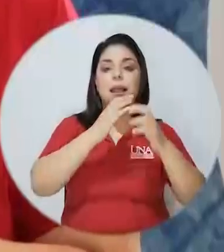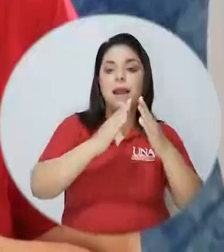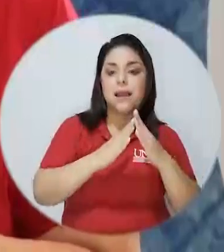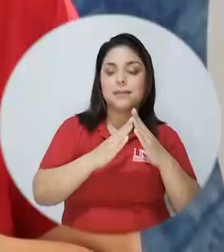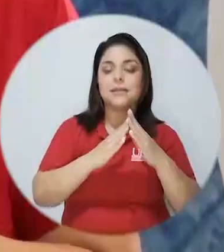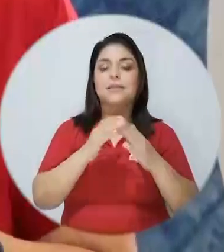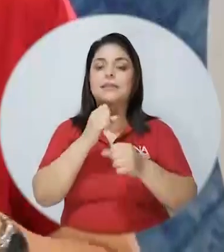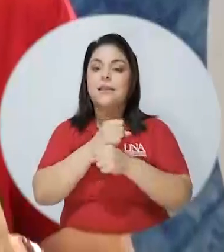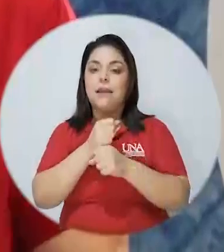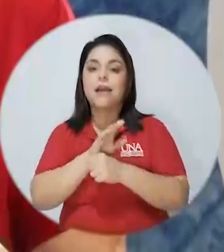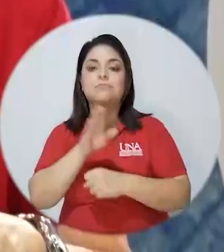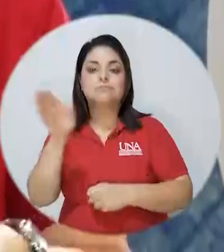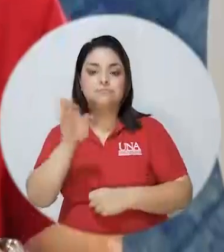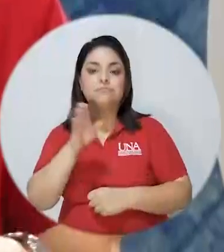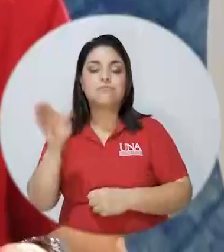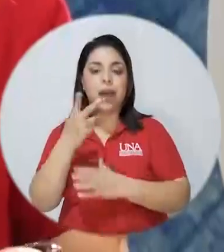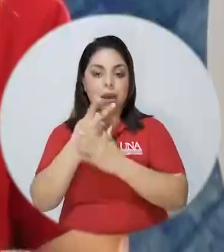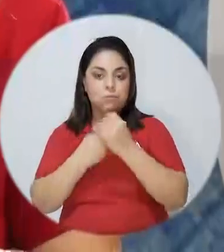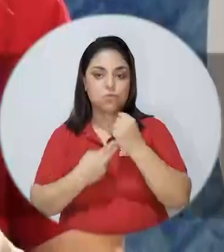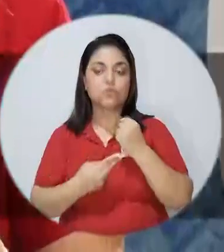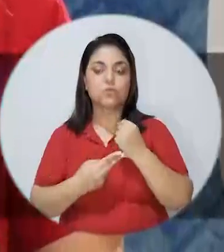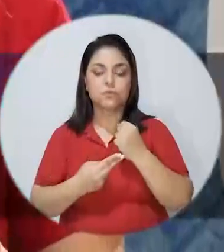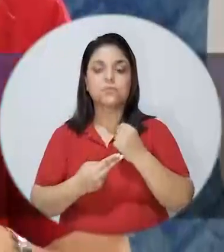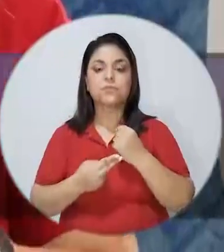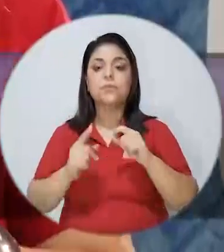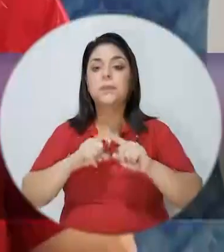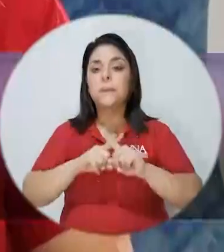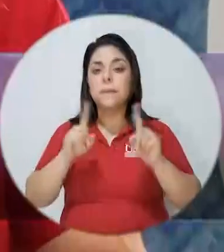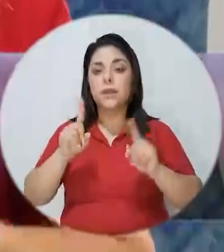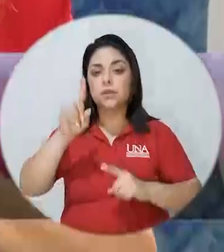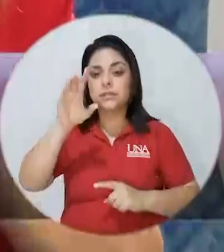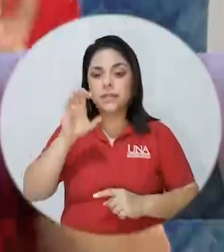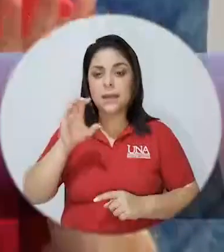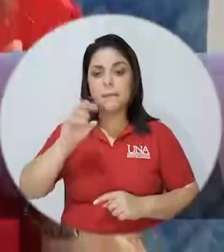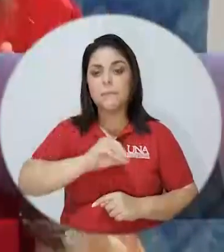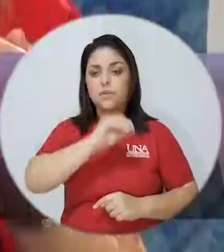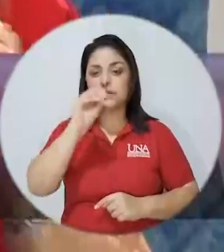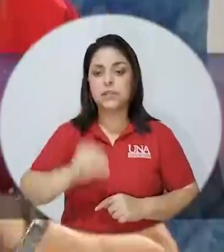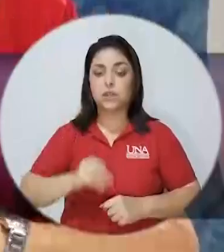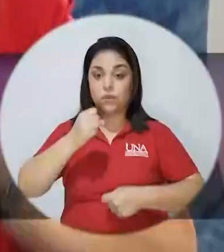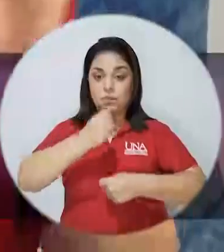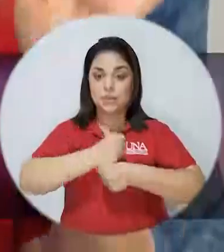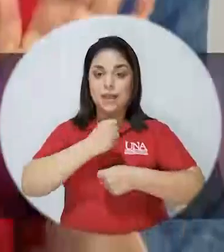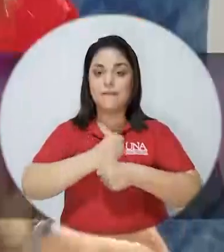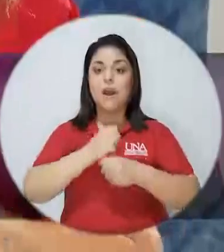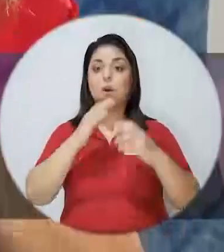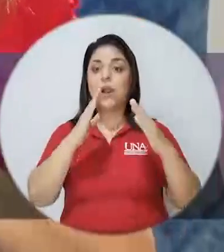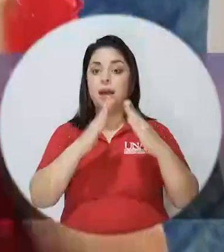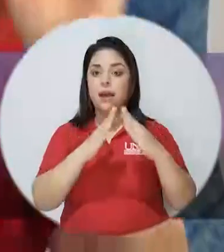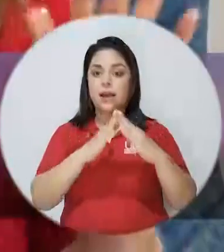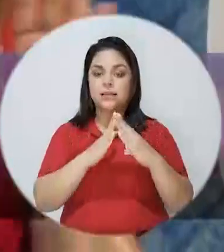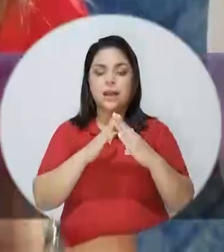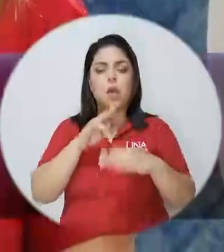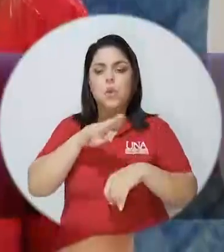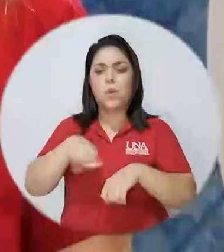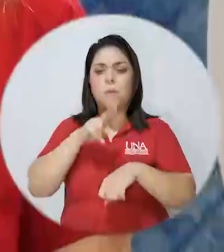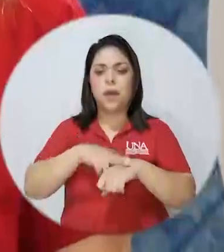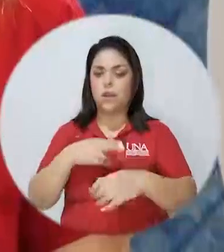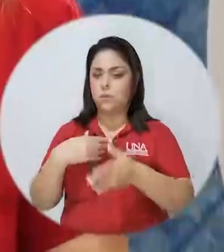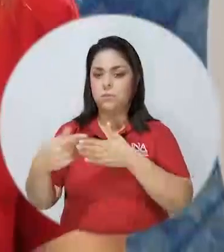de hecho, también hay que decirle, el teletrabajo 100% en la modalidad ordinaria, no hablemos pandemia, ordinaria,